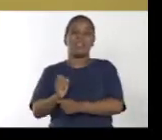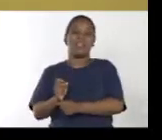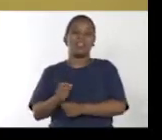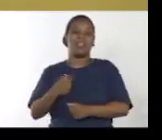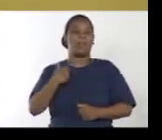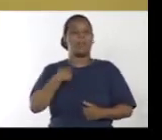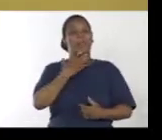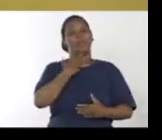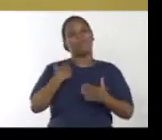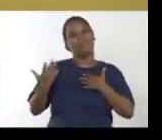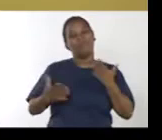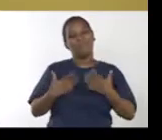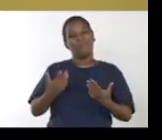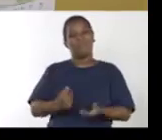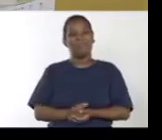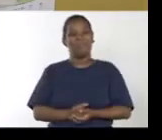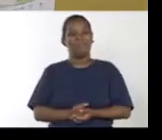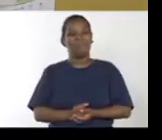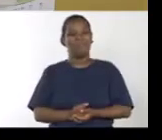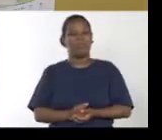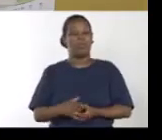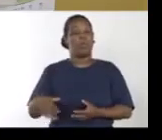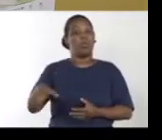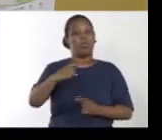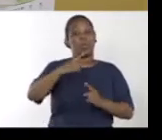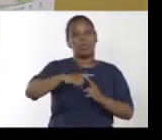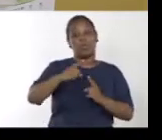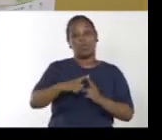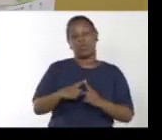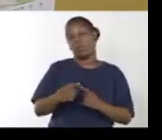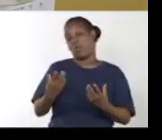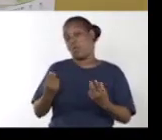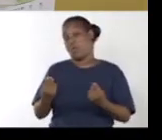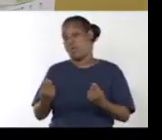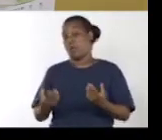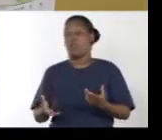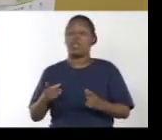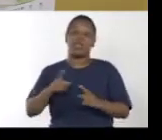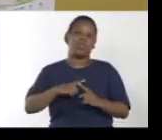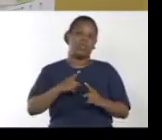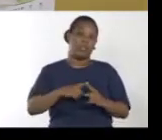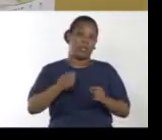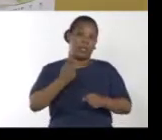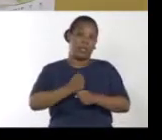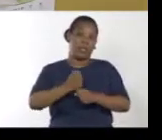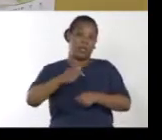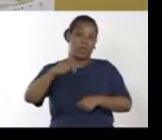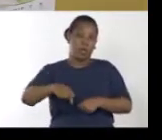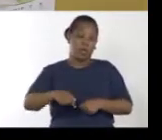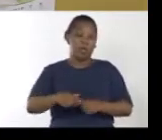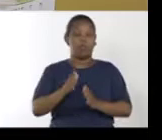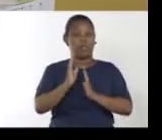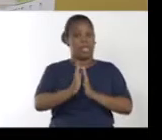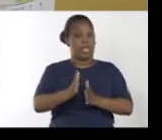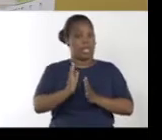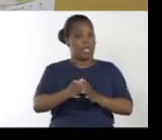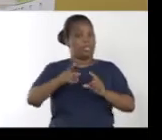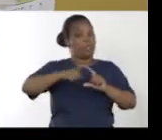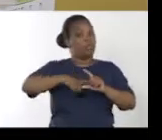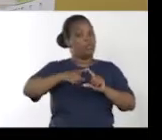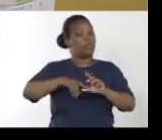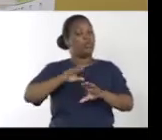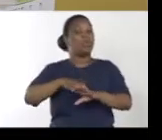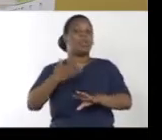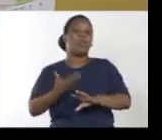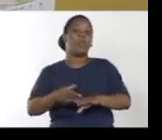maestra, para mi satisfacción. Todos los temas o la mayoría de los temas que vamos a trabajar hoy servirán para ejercitar contenidos